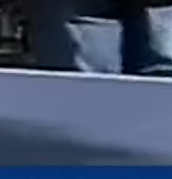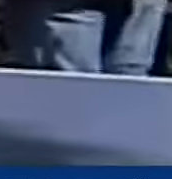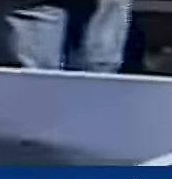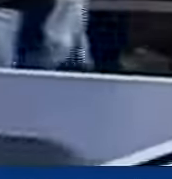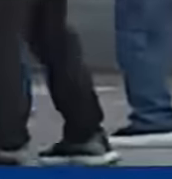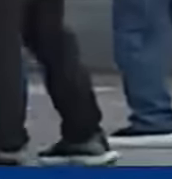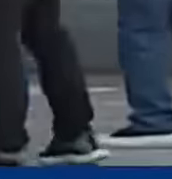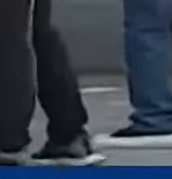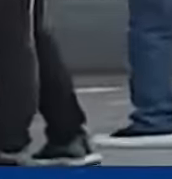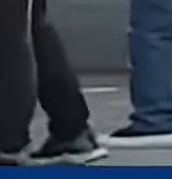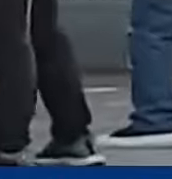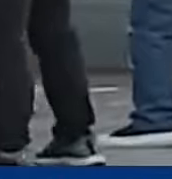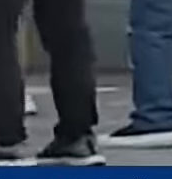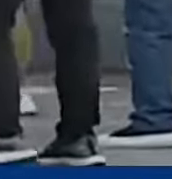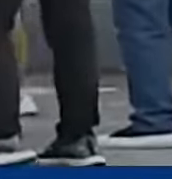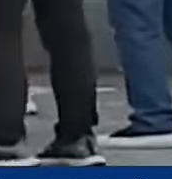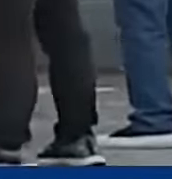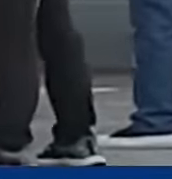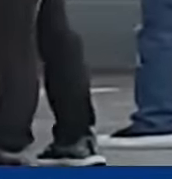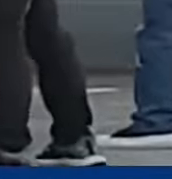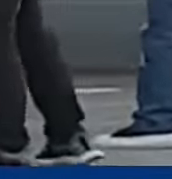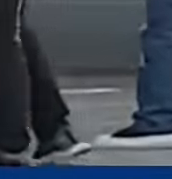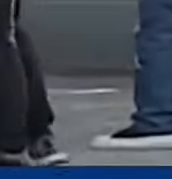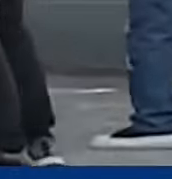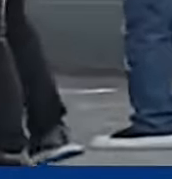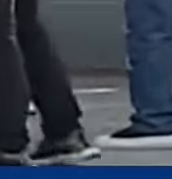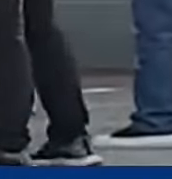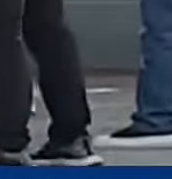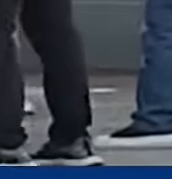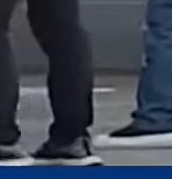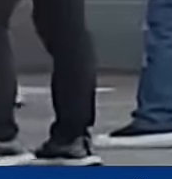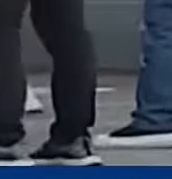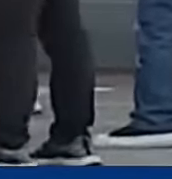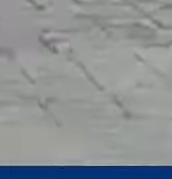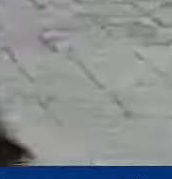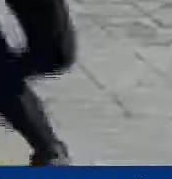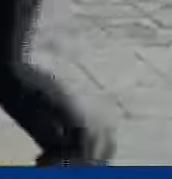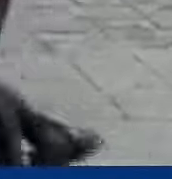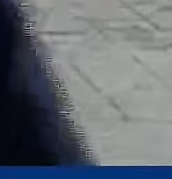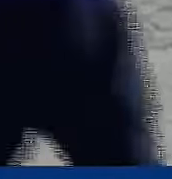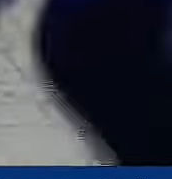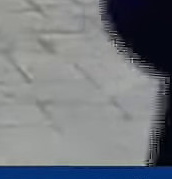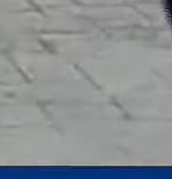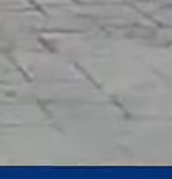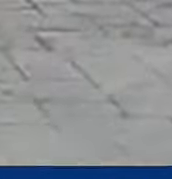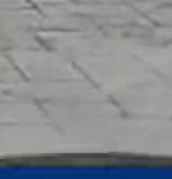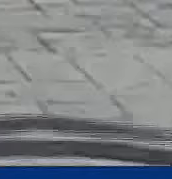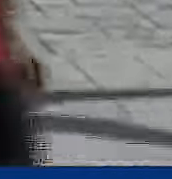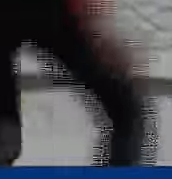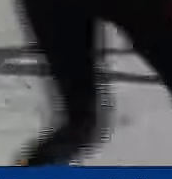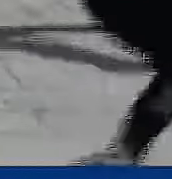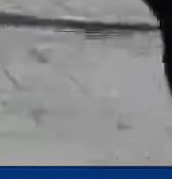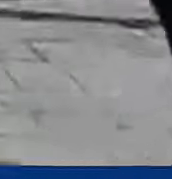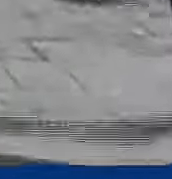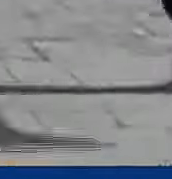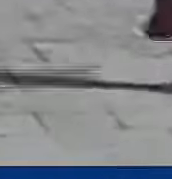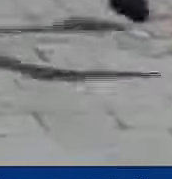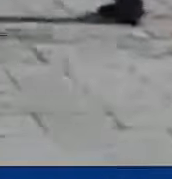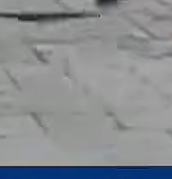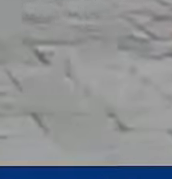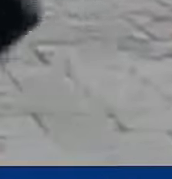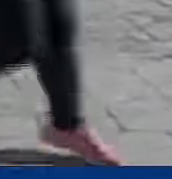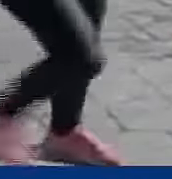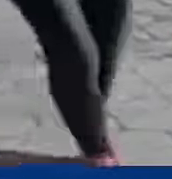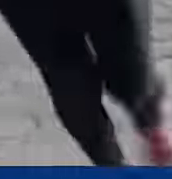alegría, llenos de amor, de esperanza y de paz, más de 600 voluntarios y voluntarias del Movimiento Nacional de Recreadores nos desplegaremos